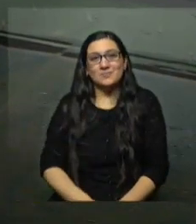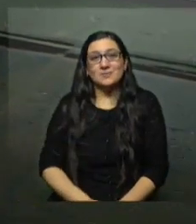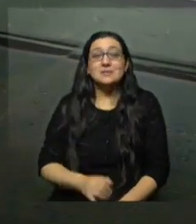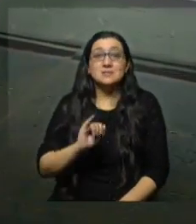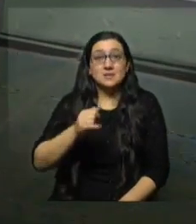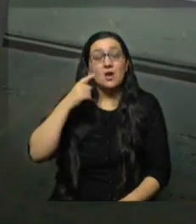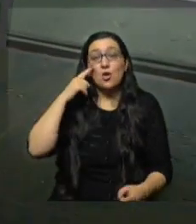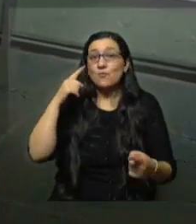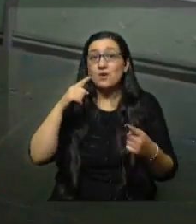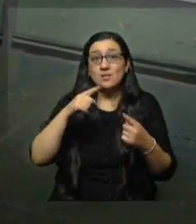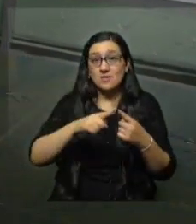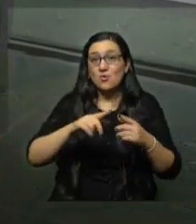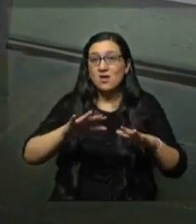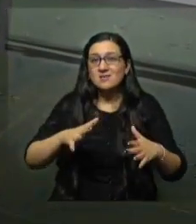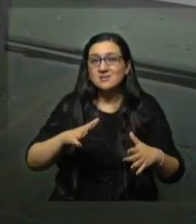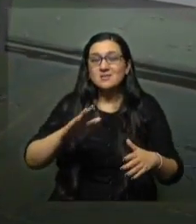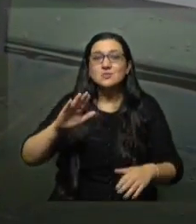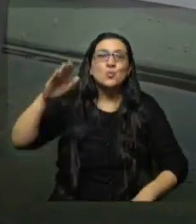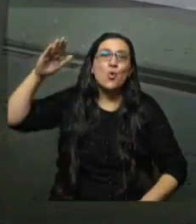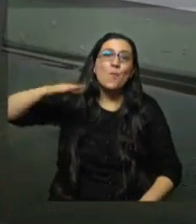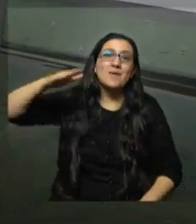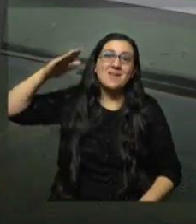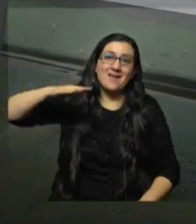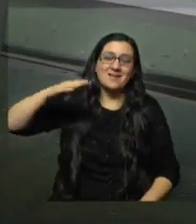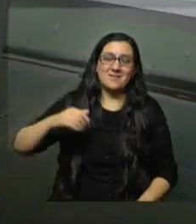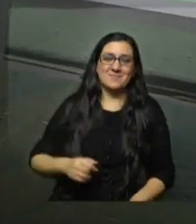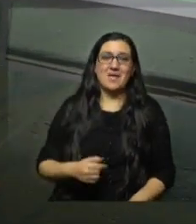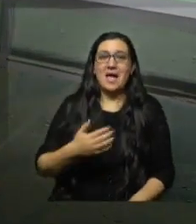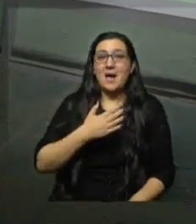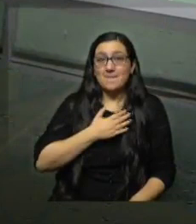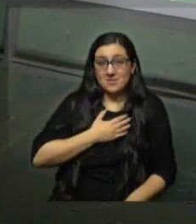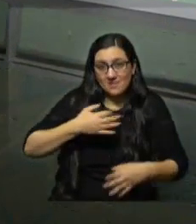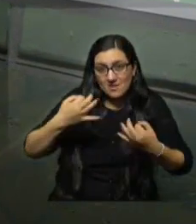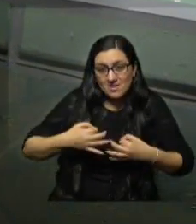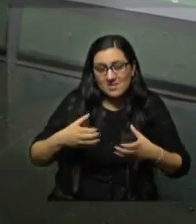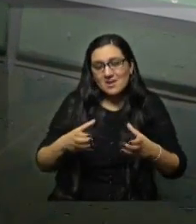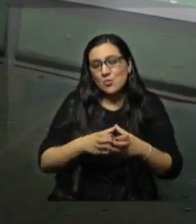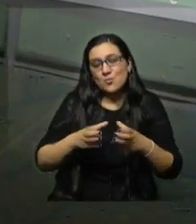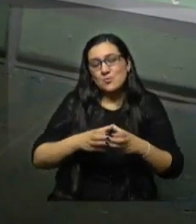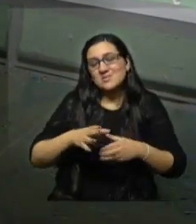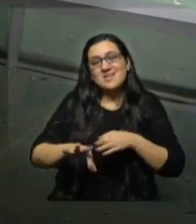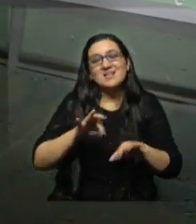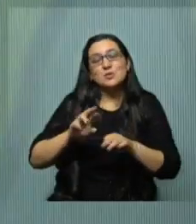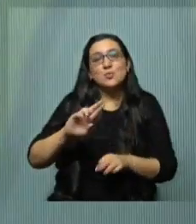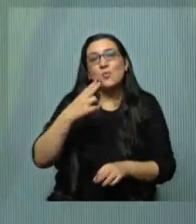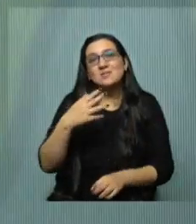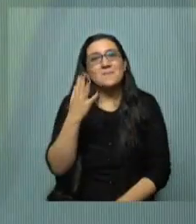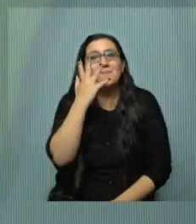eso es un reconocimiento, es un homenaje, ¿no? A mí realmente la selección me mueve muchísimo como